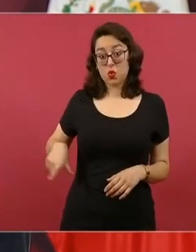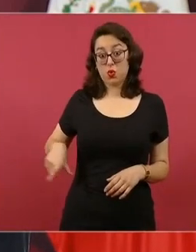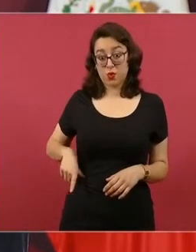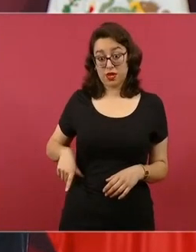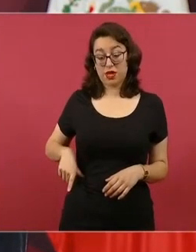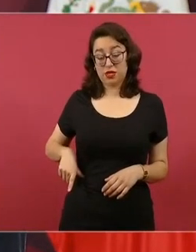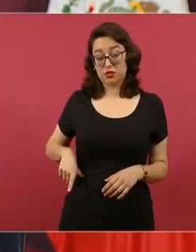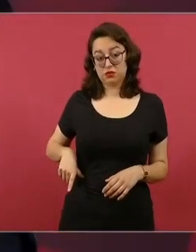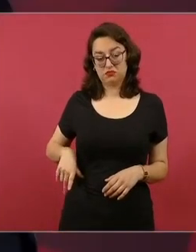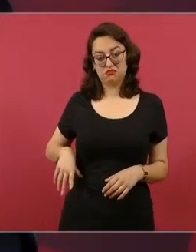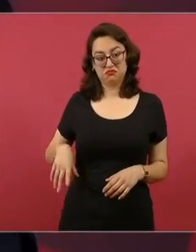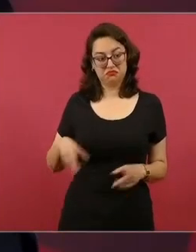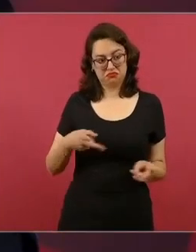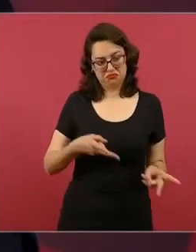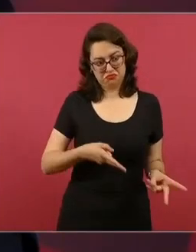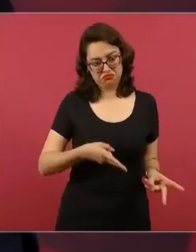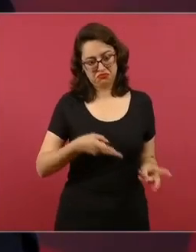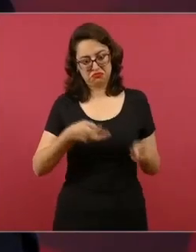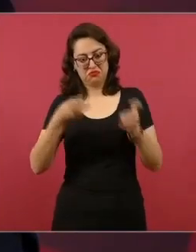les pertenece,